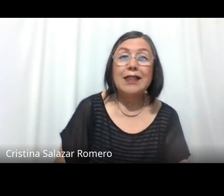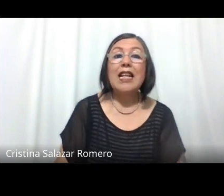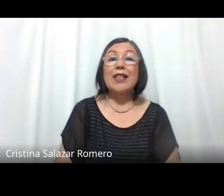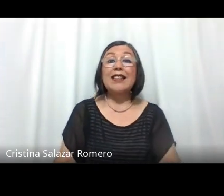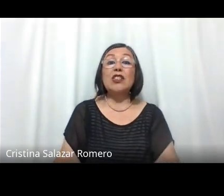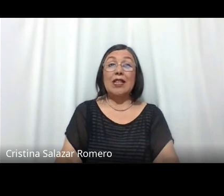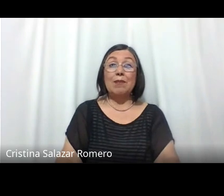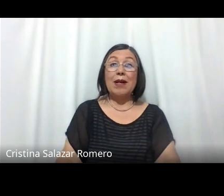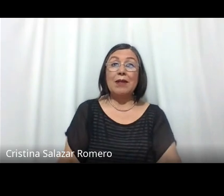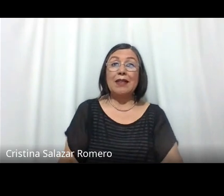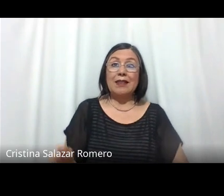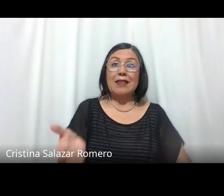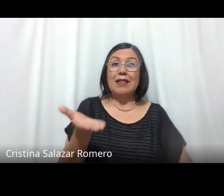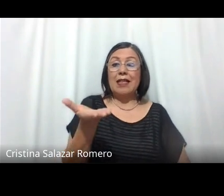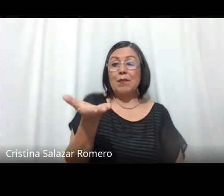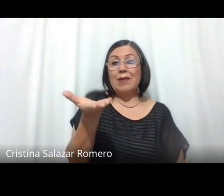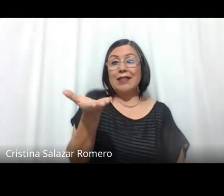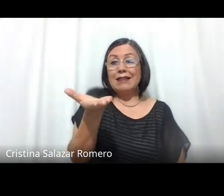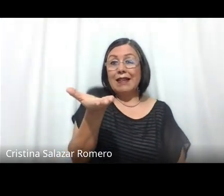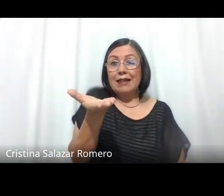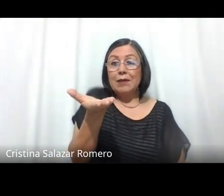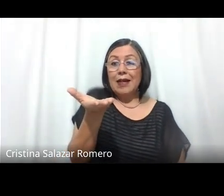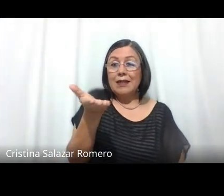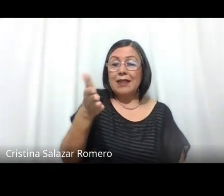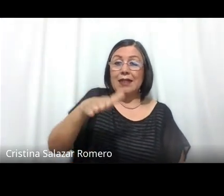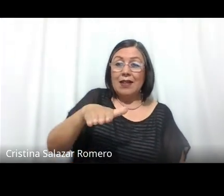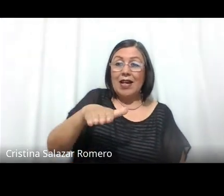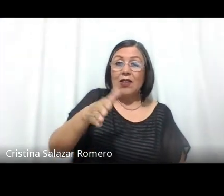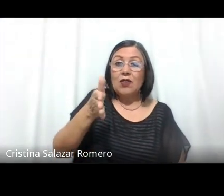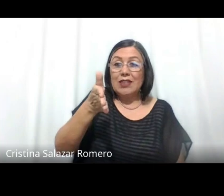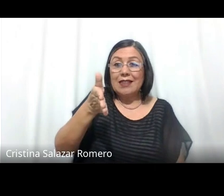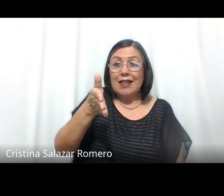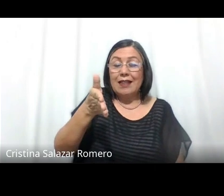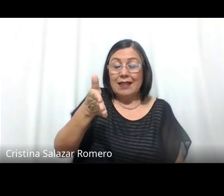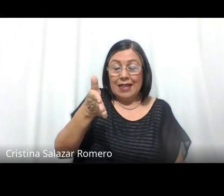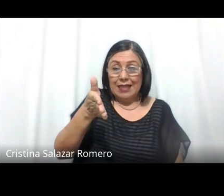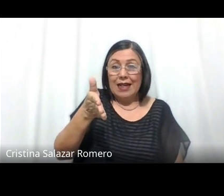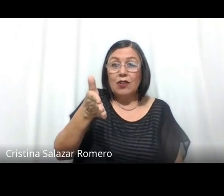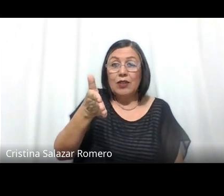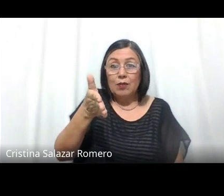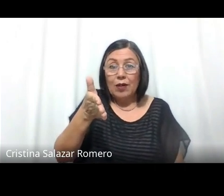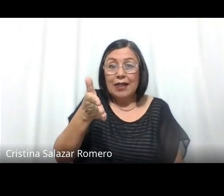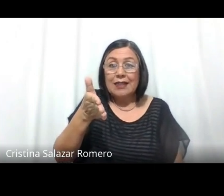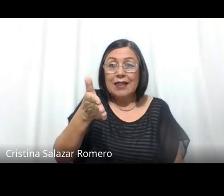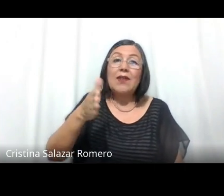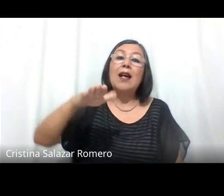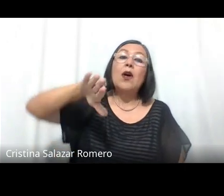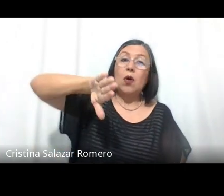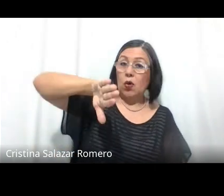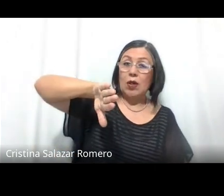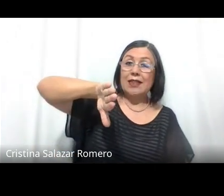¿sí? La orientación de la palma, ¿sí? Si la palma está hacia arriba, si está hacia abajo, si está lateral con el pulgar hacia